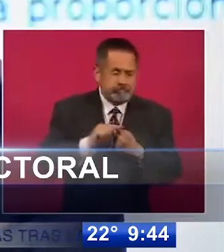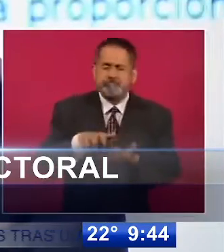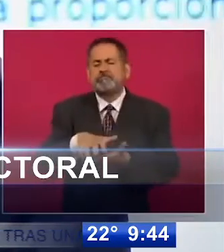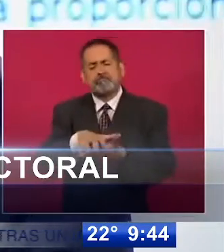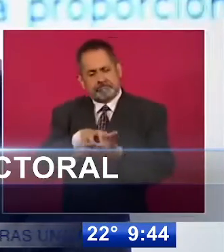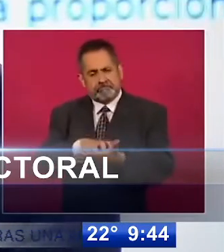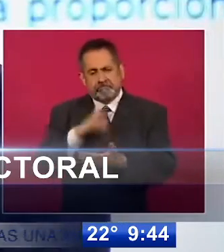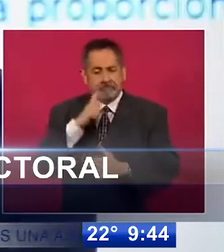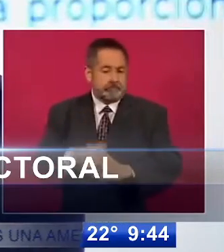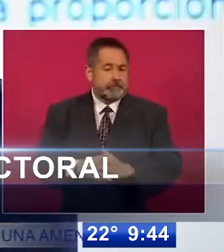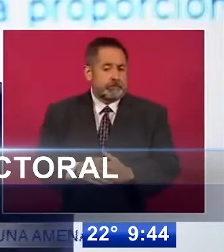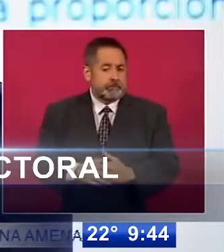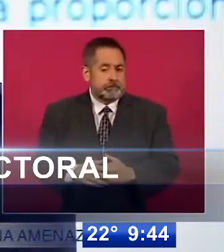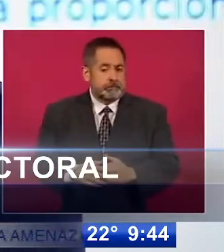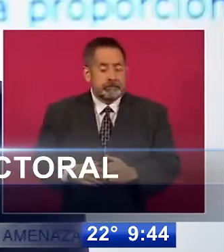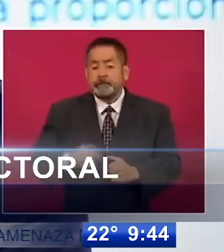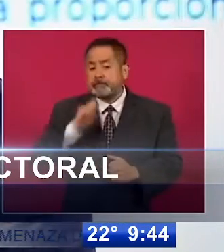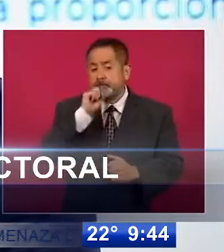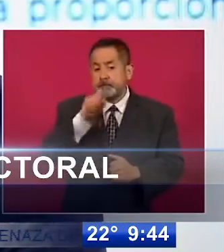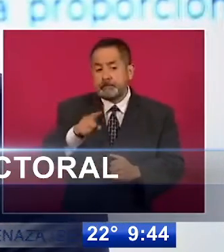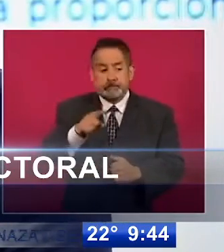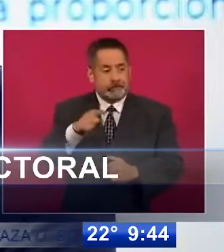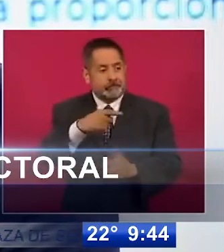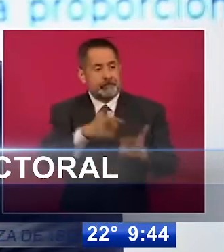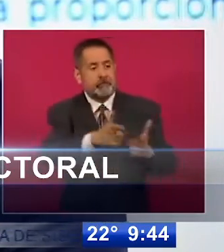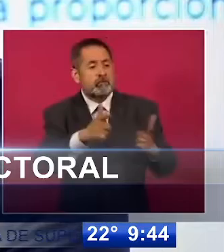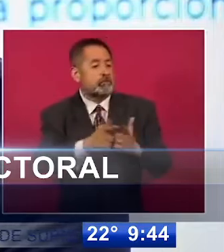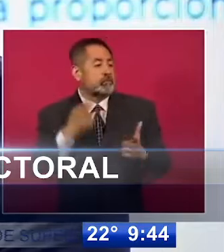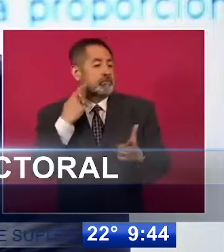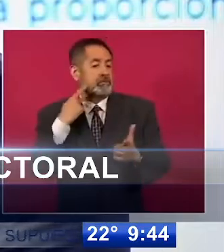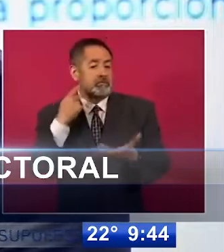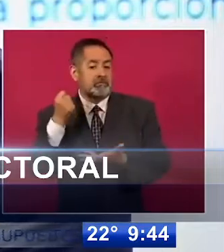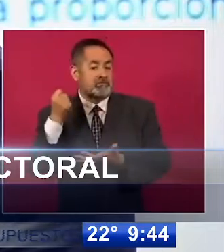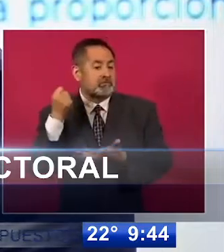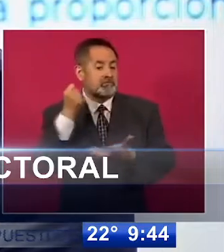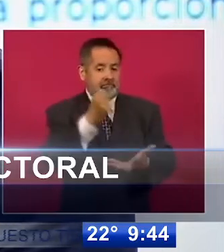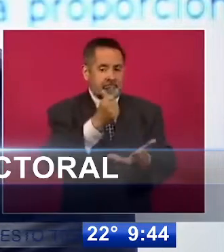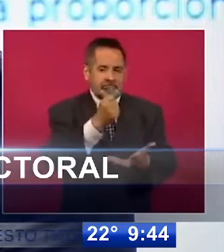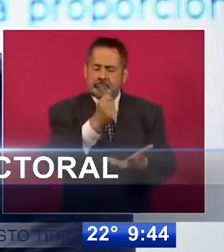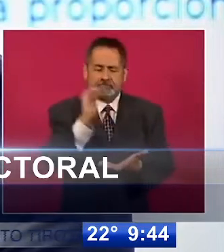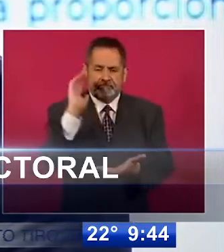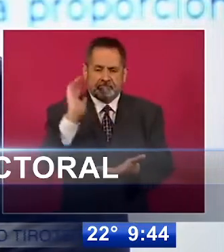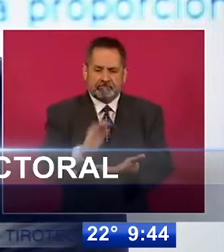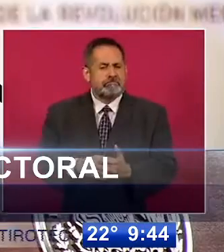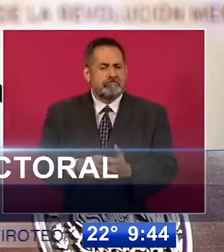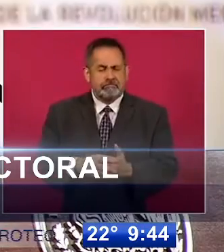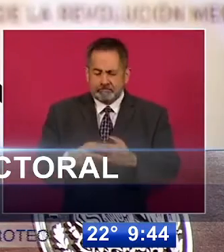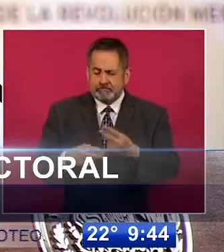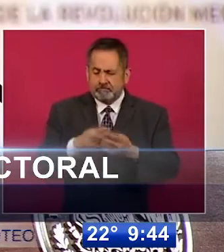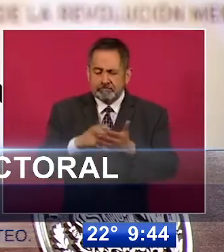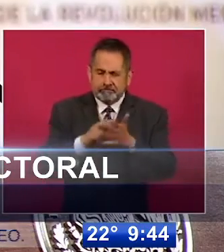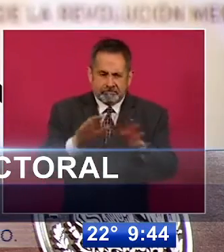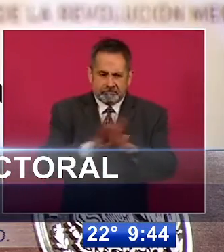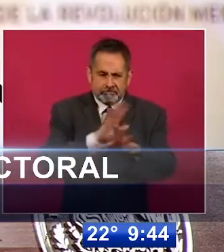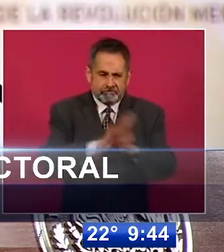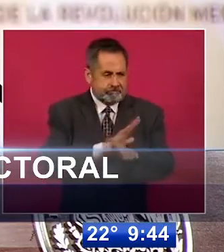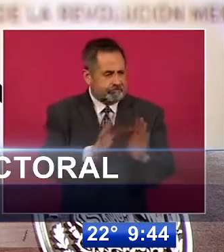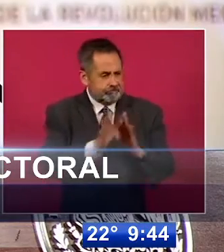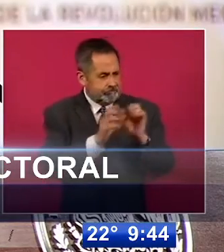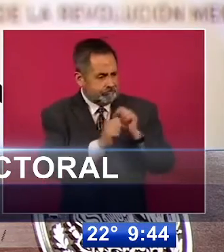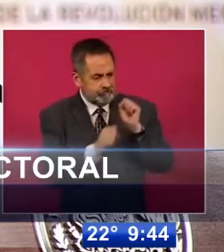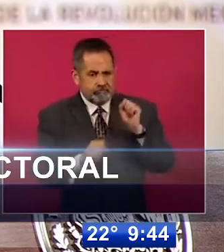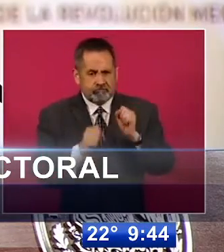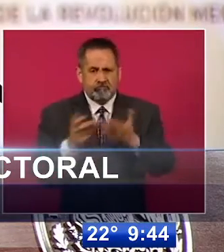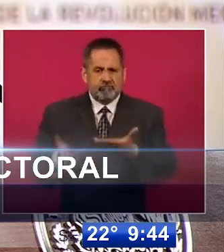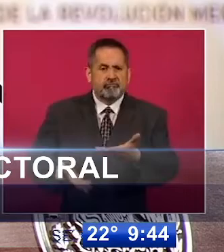palabra este no vale realmente y esta situación en lo personal a mí me está preocupando yo sé que a lo mejor a muchas